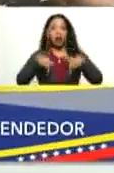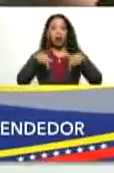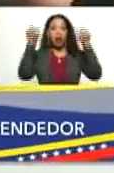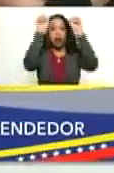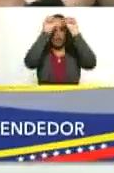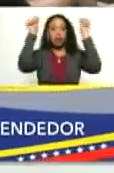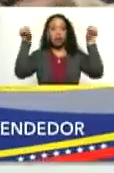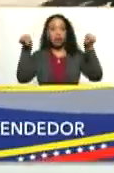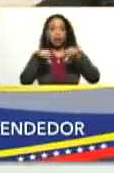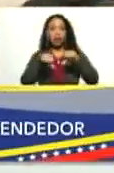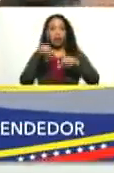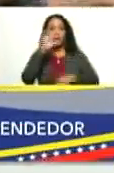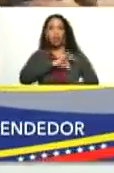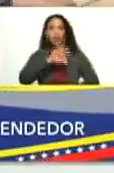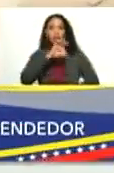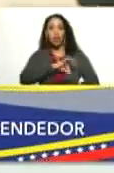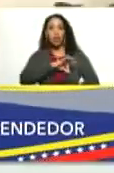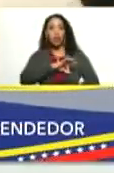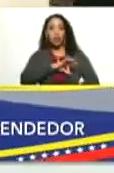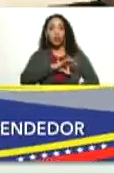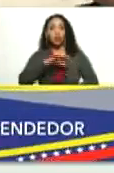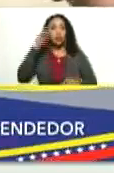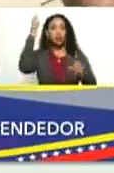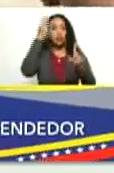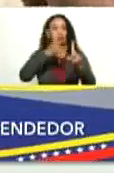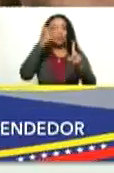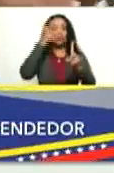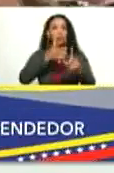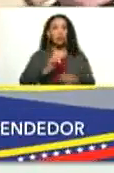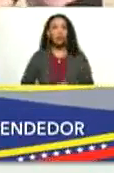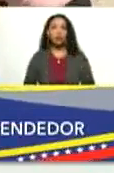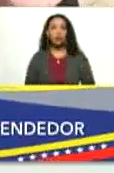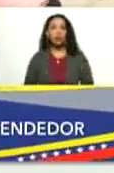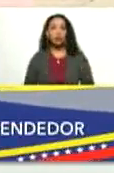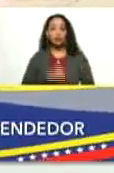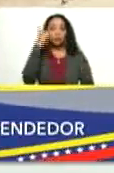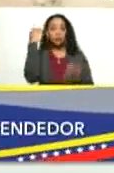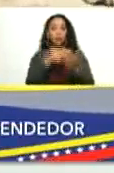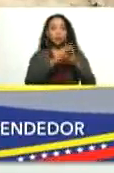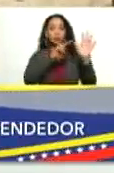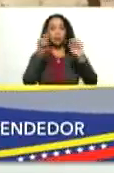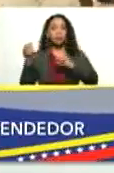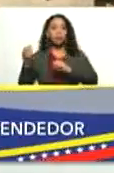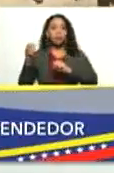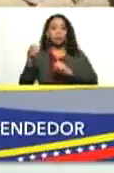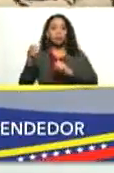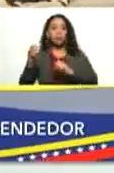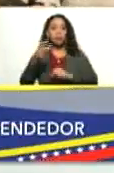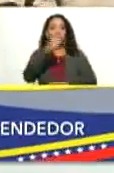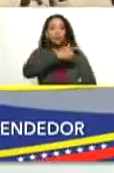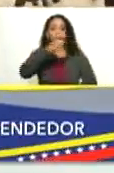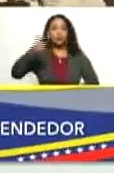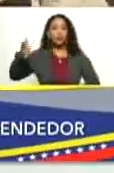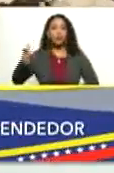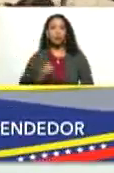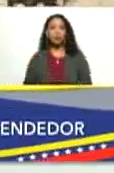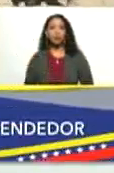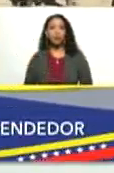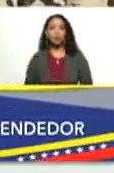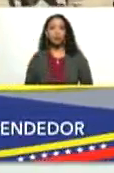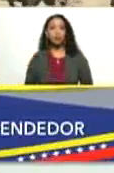Guarare-Repano, señor presidente, me permito informarle, más de 7.700 personas, récord para unos carnavales en